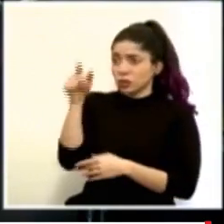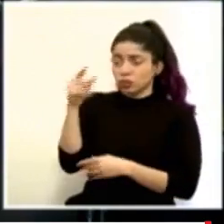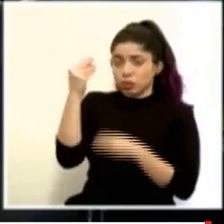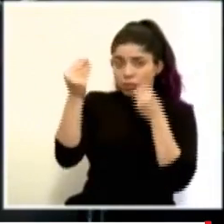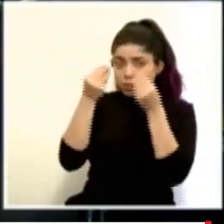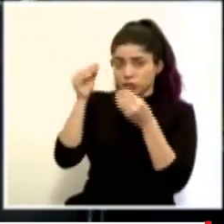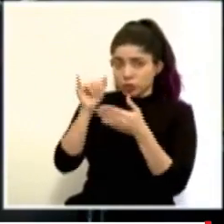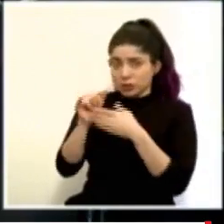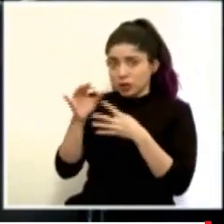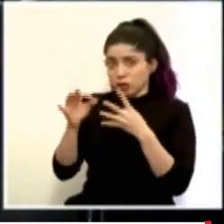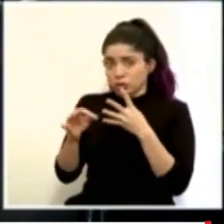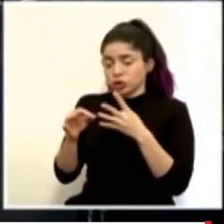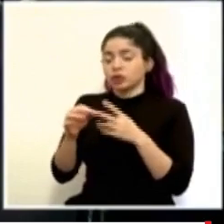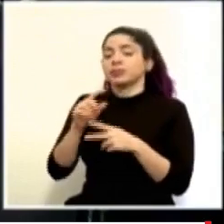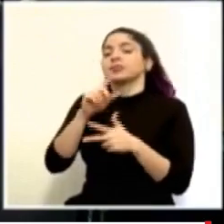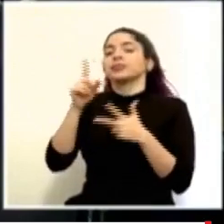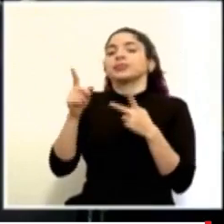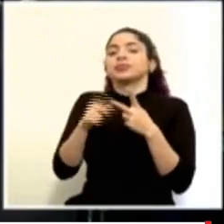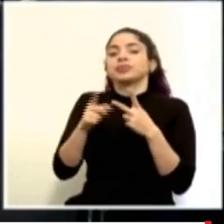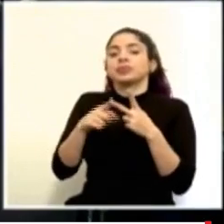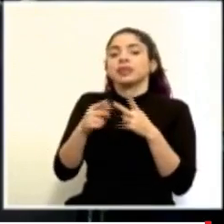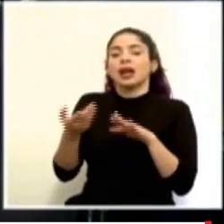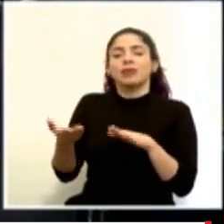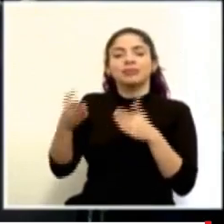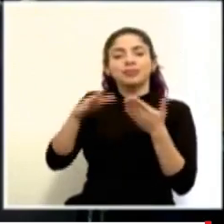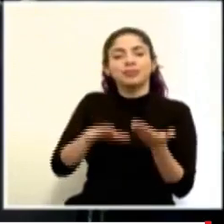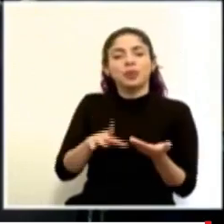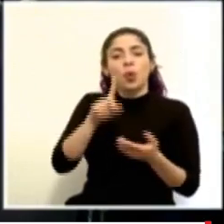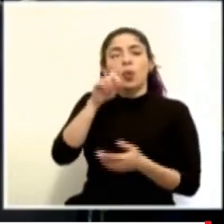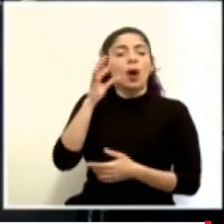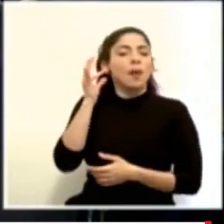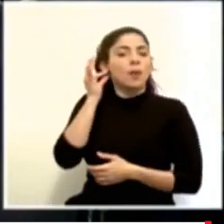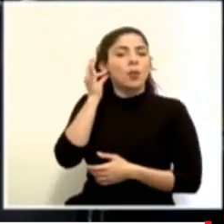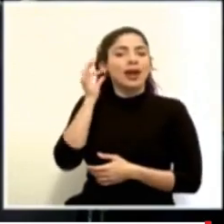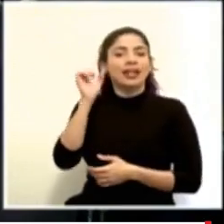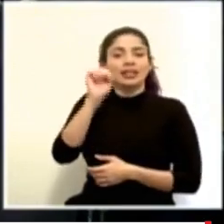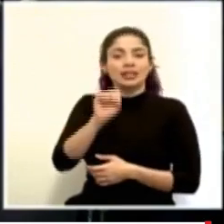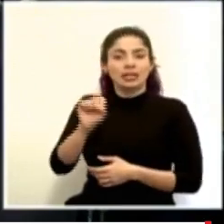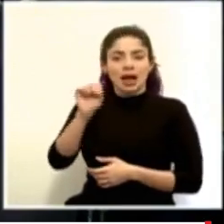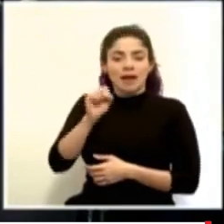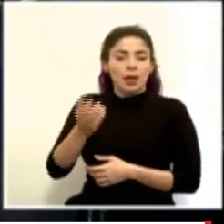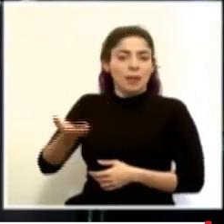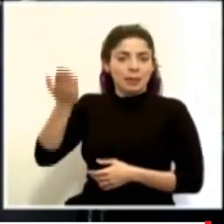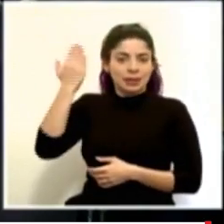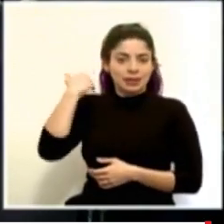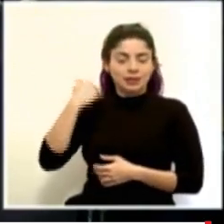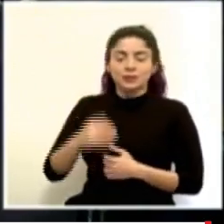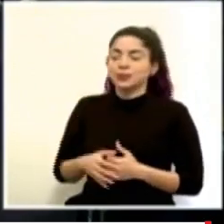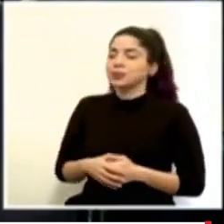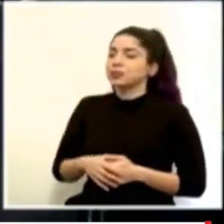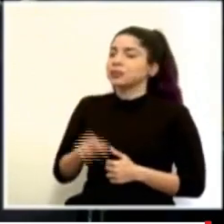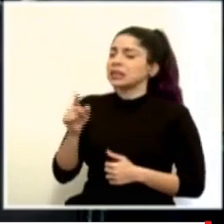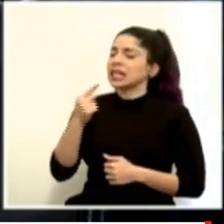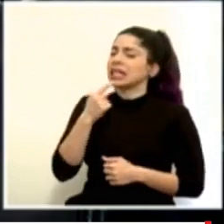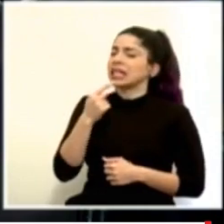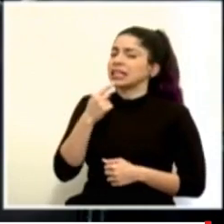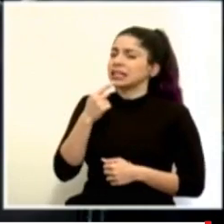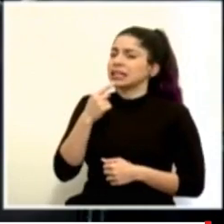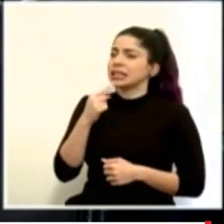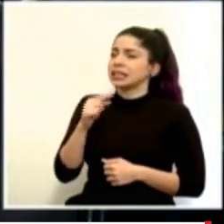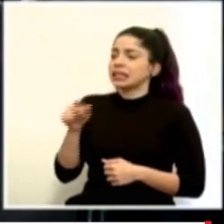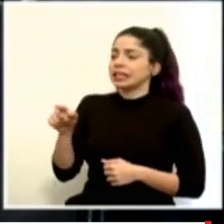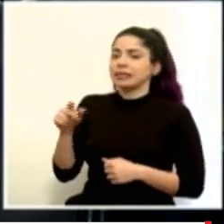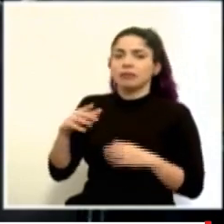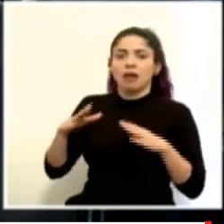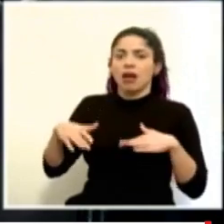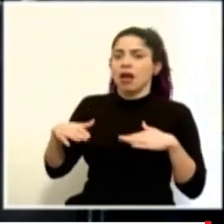esa medida. Lo siguiente fue el fallecimiento de una mujer el sábado anterior. Hacían referencia a que no